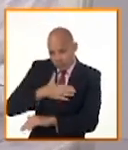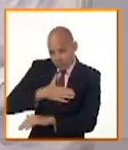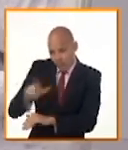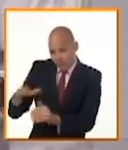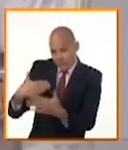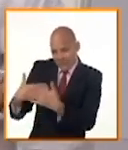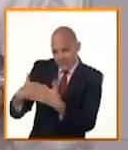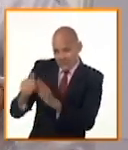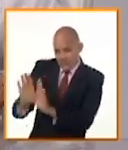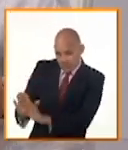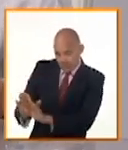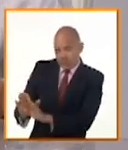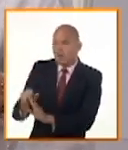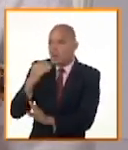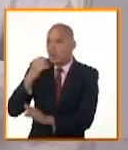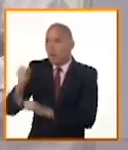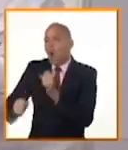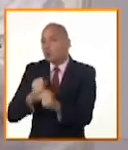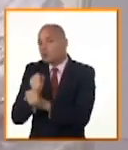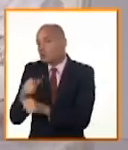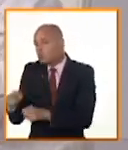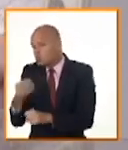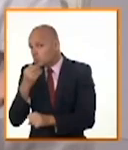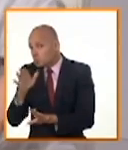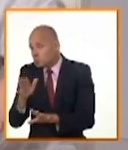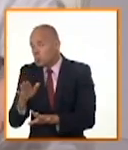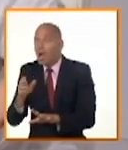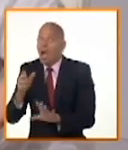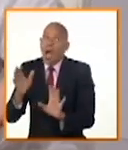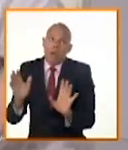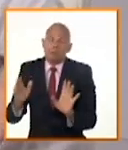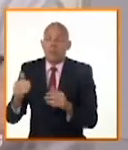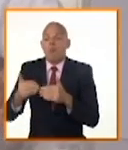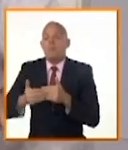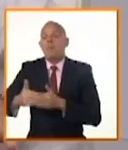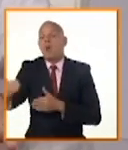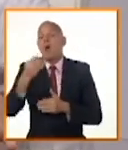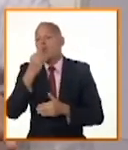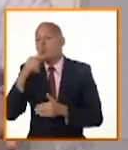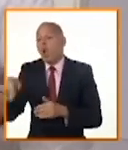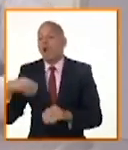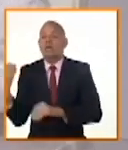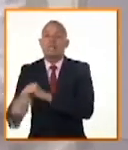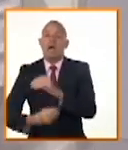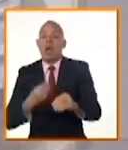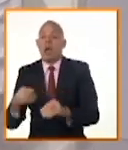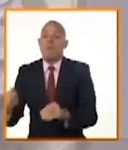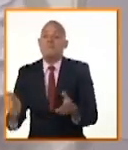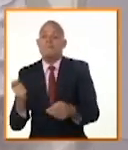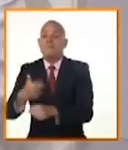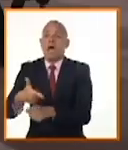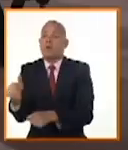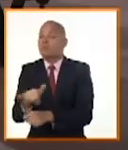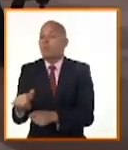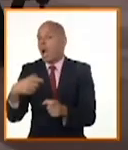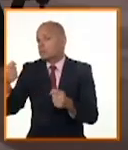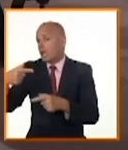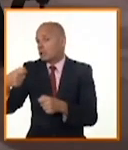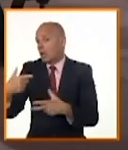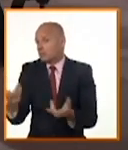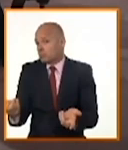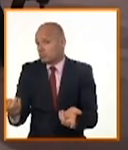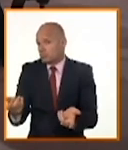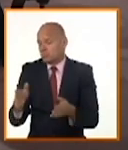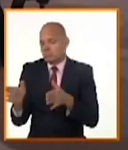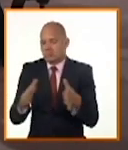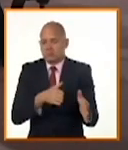debemos es nunca trabar las transacciones los actores económicos se desarrollen que es lo que queremos ahora había personas que decían Bueno